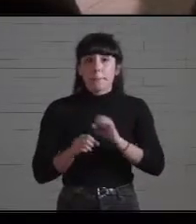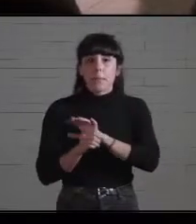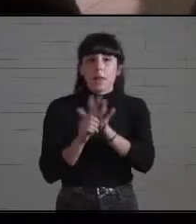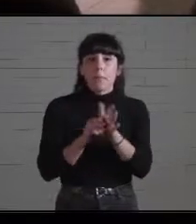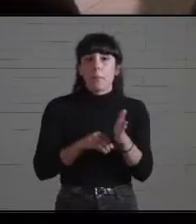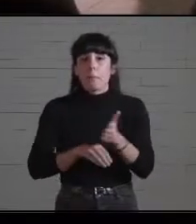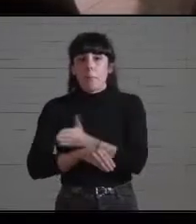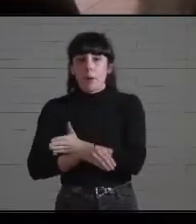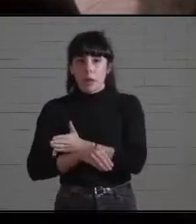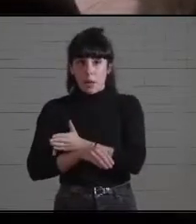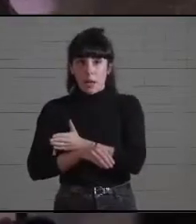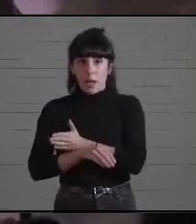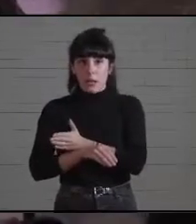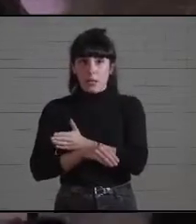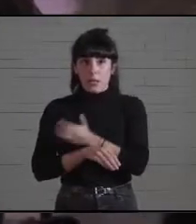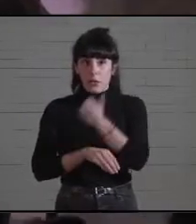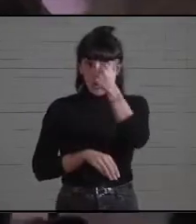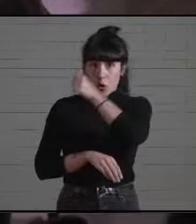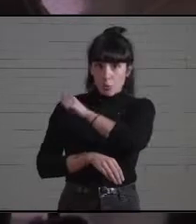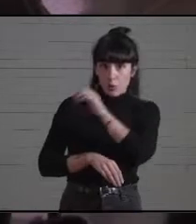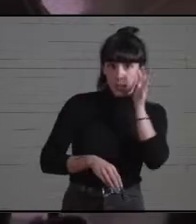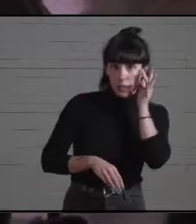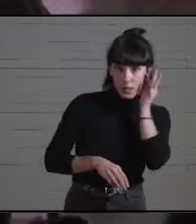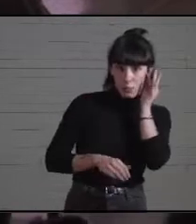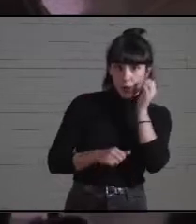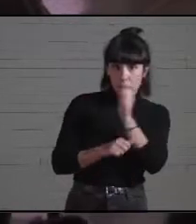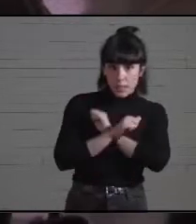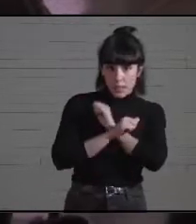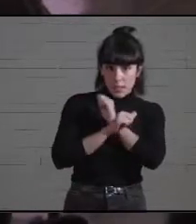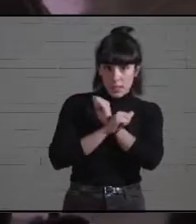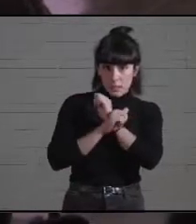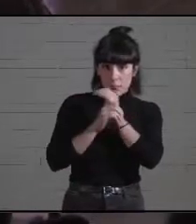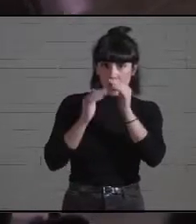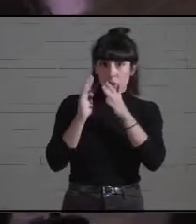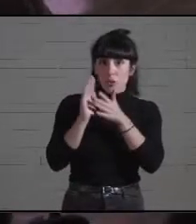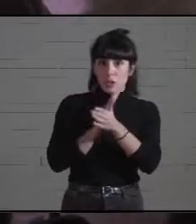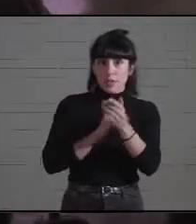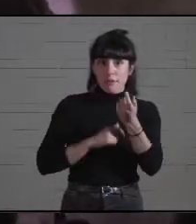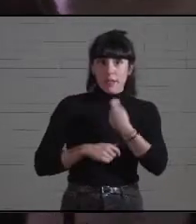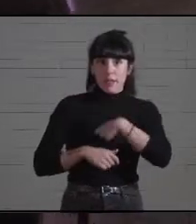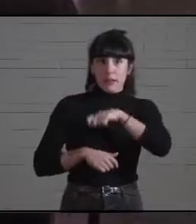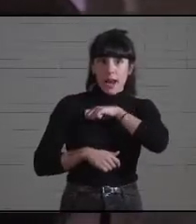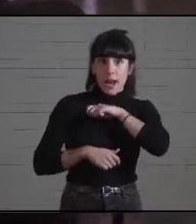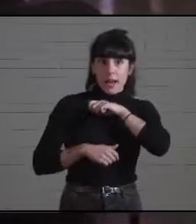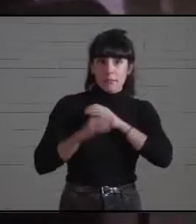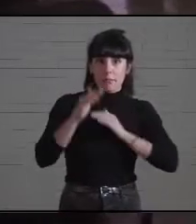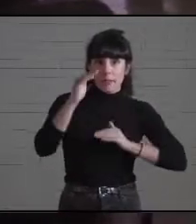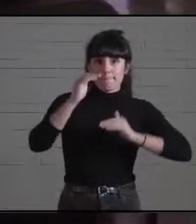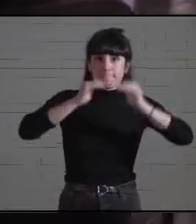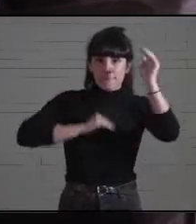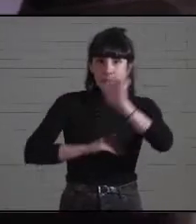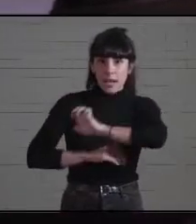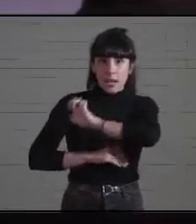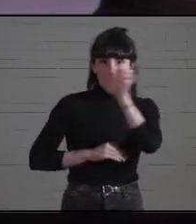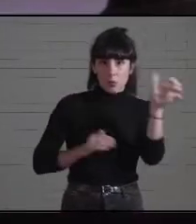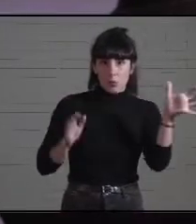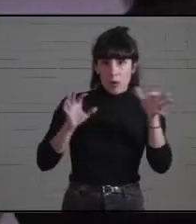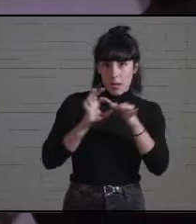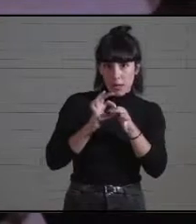los hombres y la de las mujeres ya era de las más altas de Europa, junto a